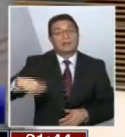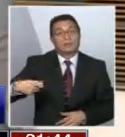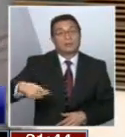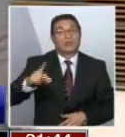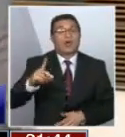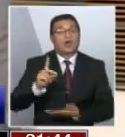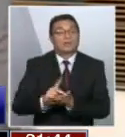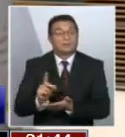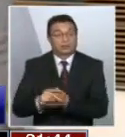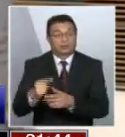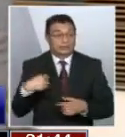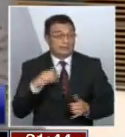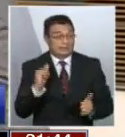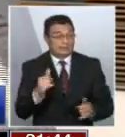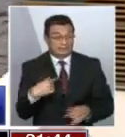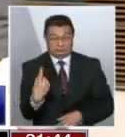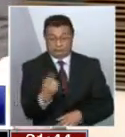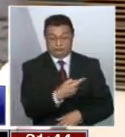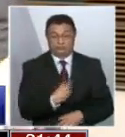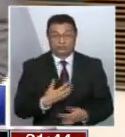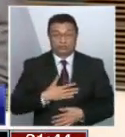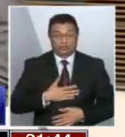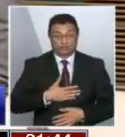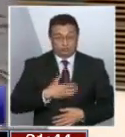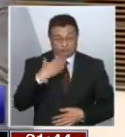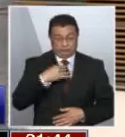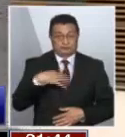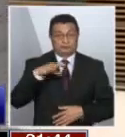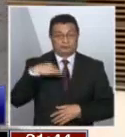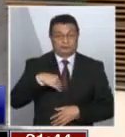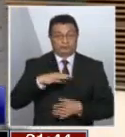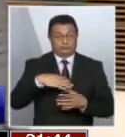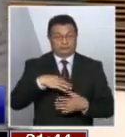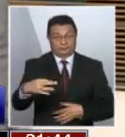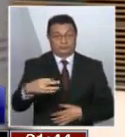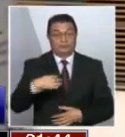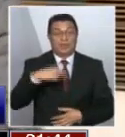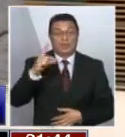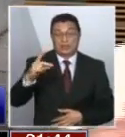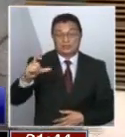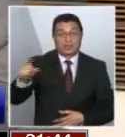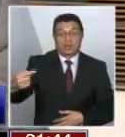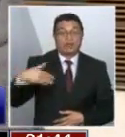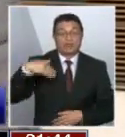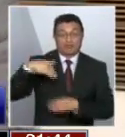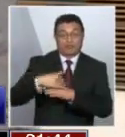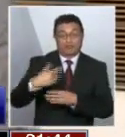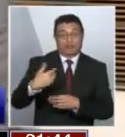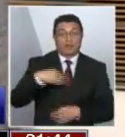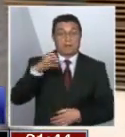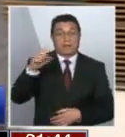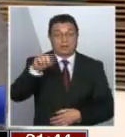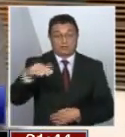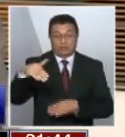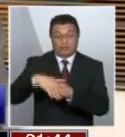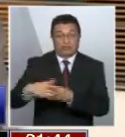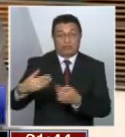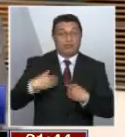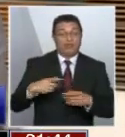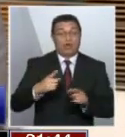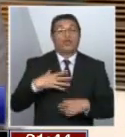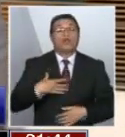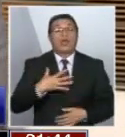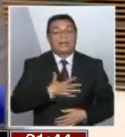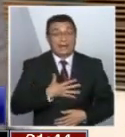caso, yo, por ejemplo, que fui elegido con omisión de la Democracia Cristiana y con omisión del Partido Socialista, si quiero